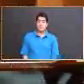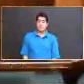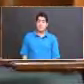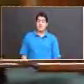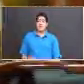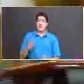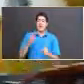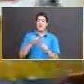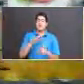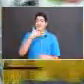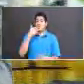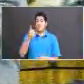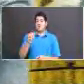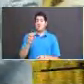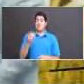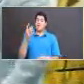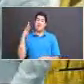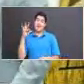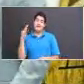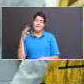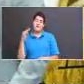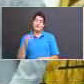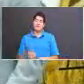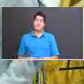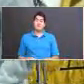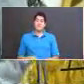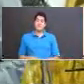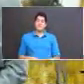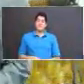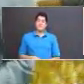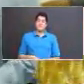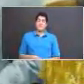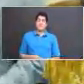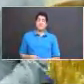Hasta mejor que el pastor que casi ni puede hablar, ya vio.